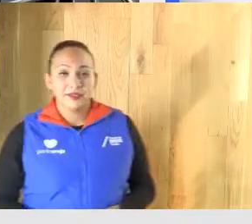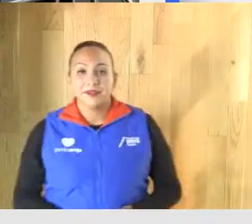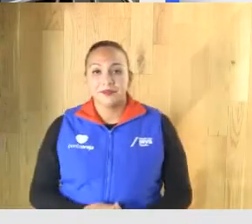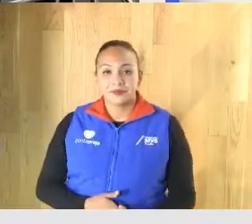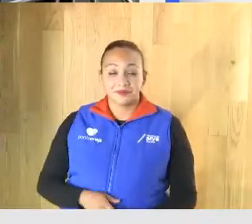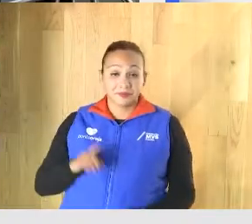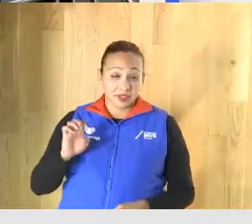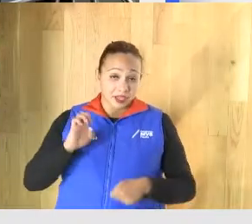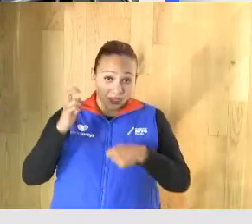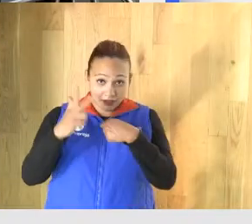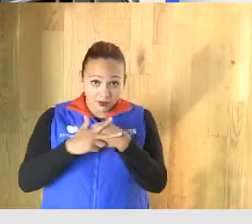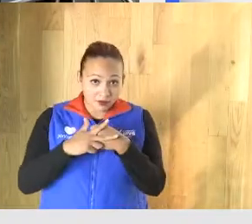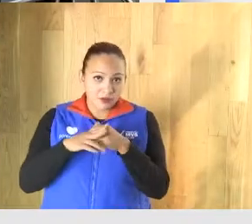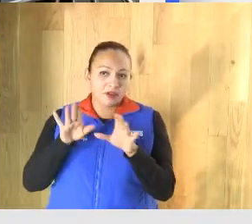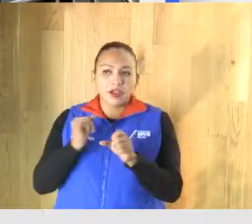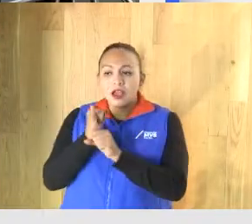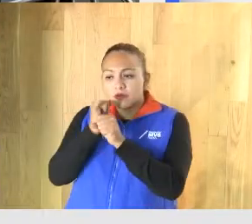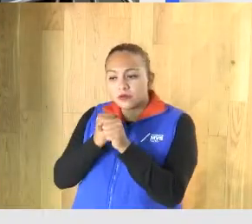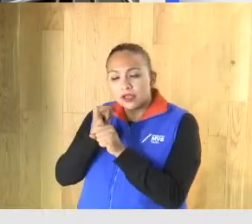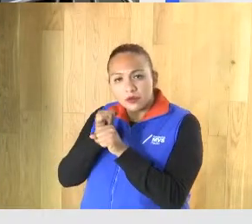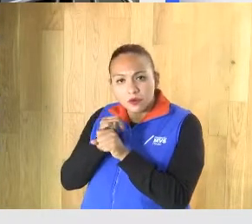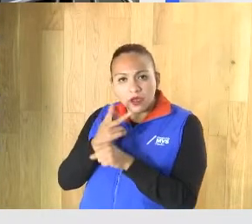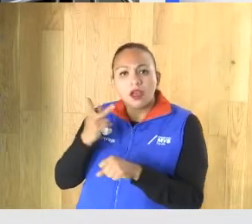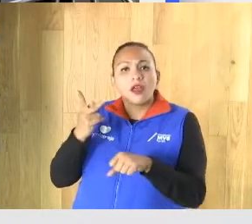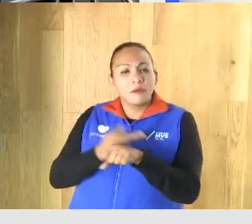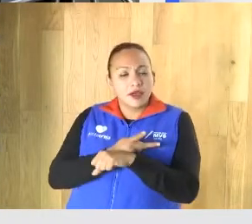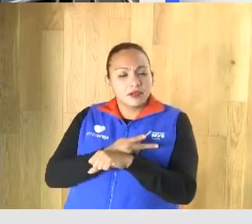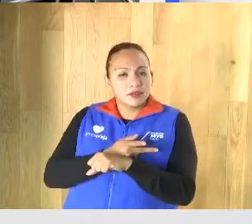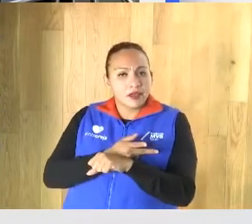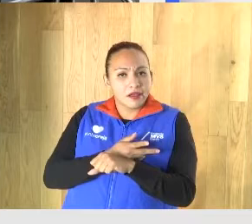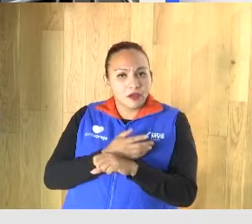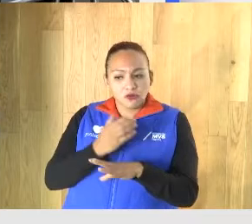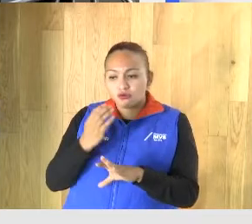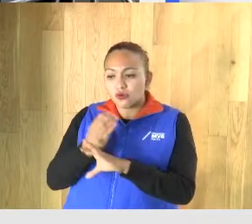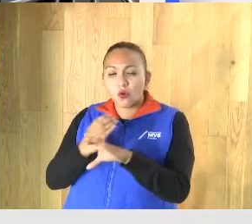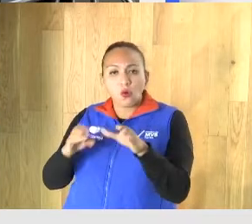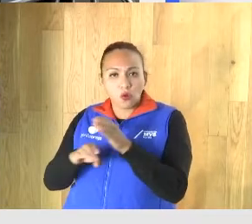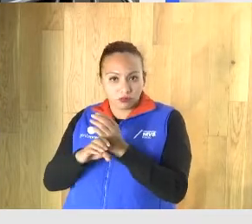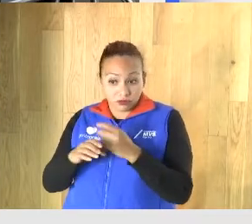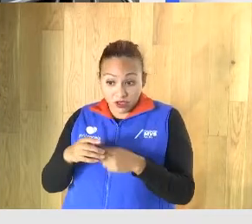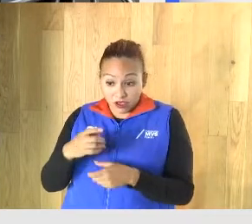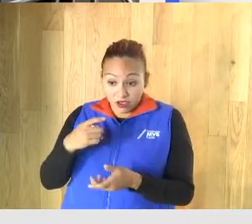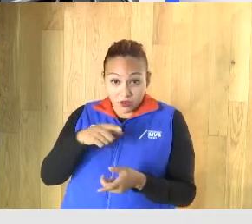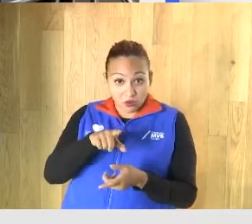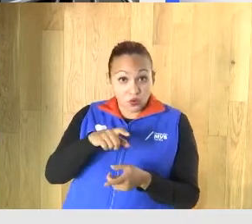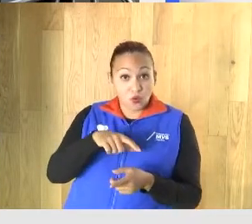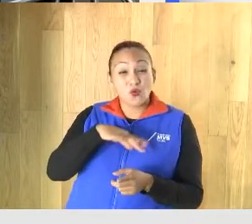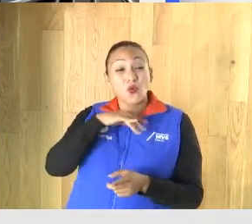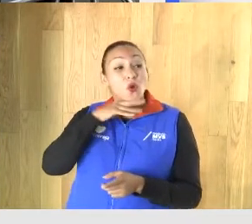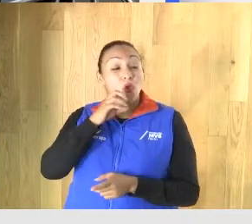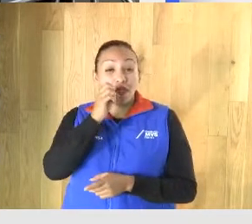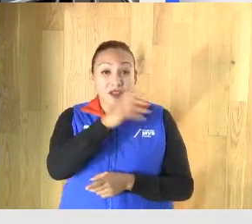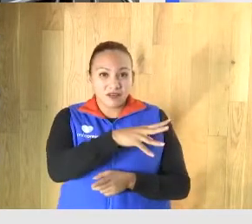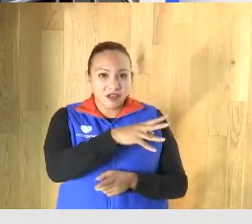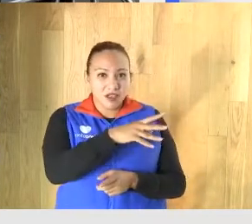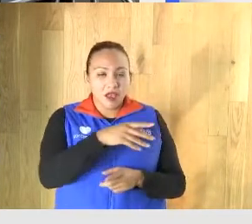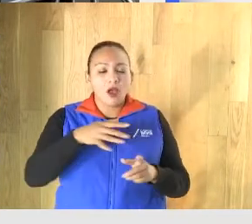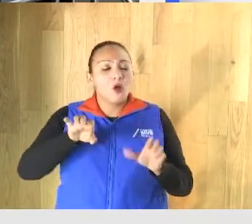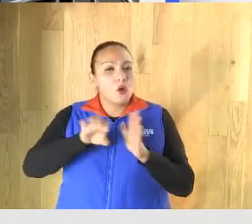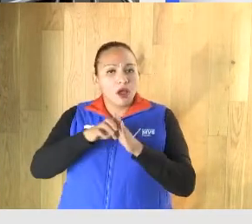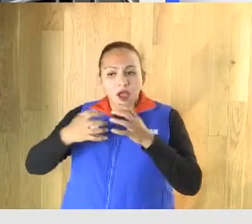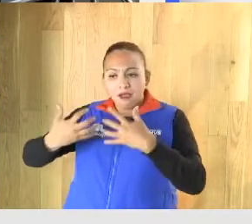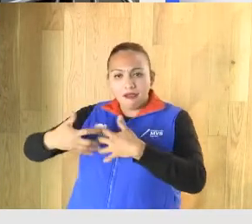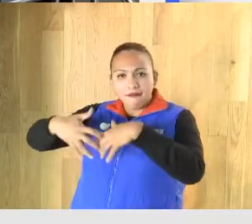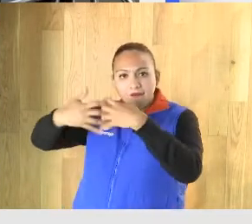puesto el punto de mira sobre este flujo de residuos, y ya hay, digamos, no solamente una directiva